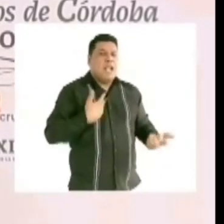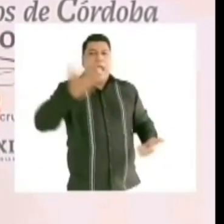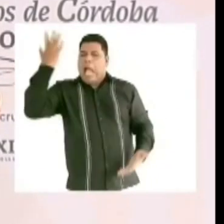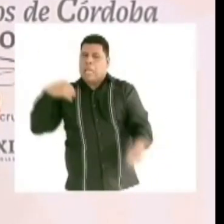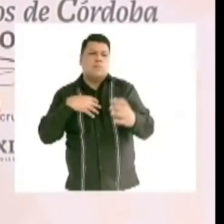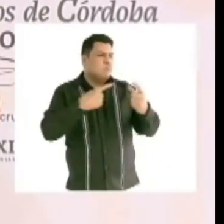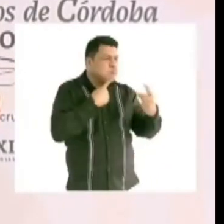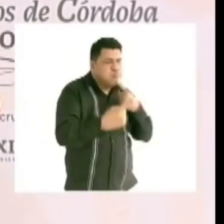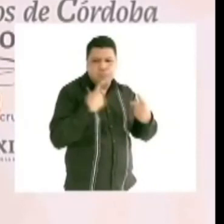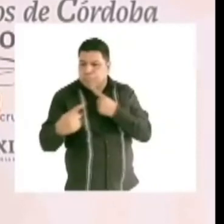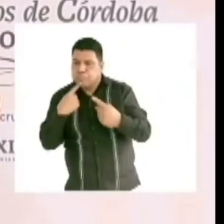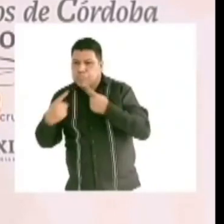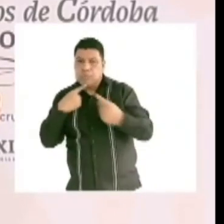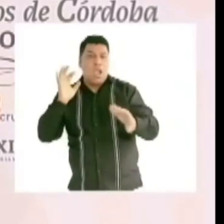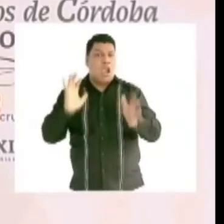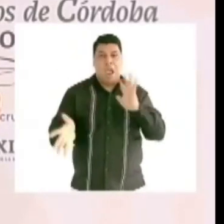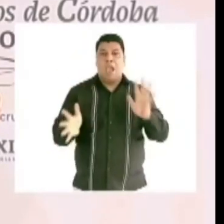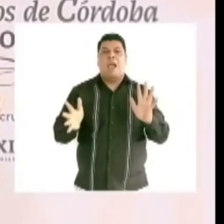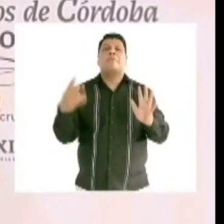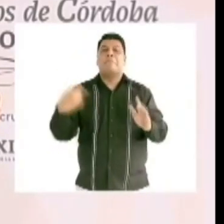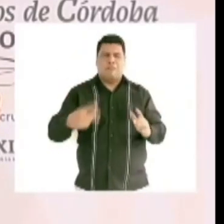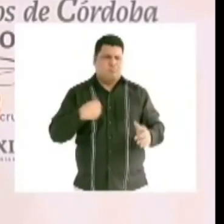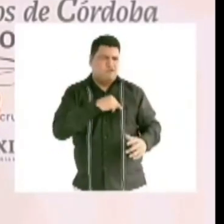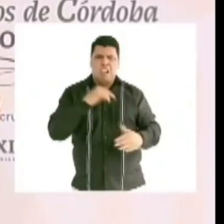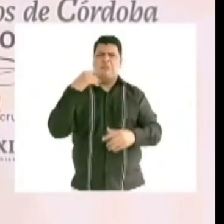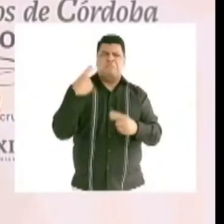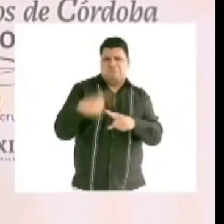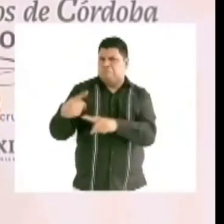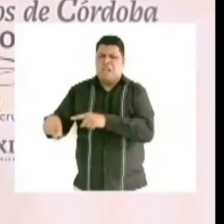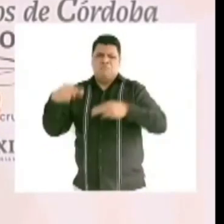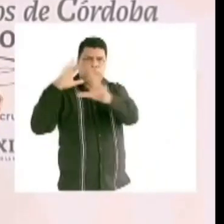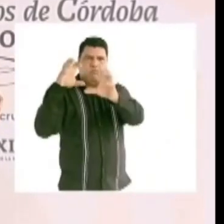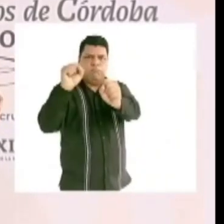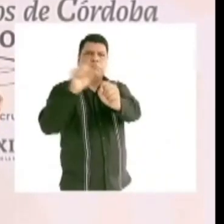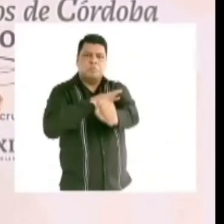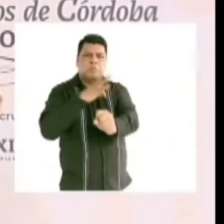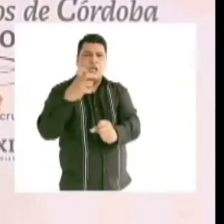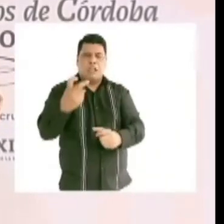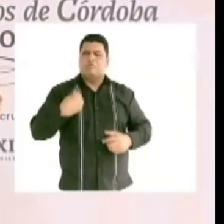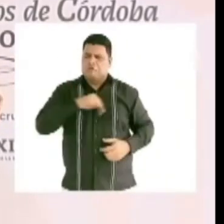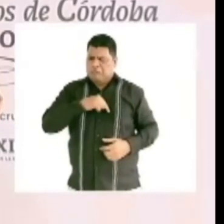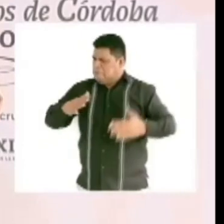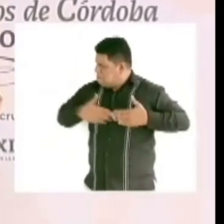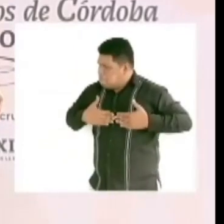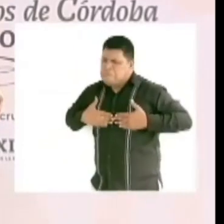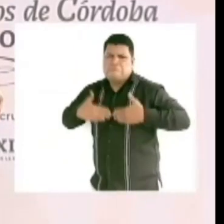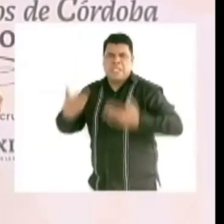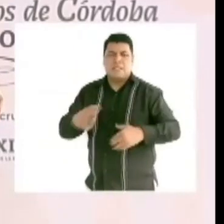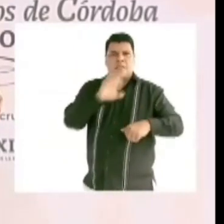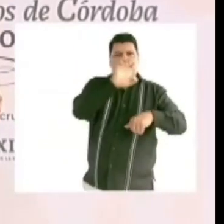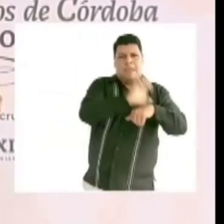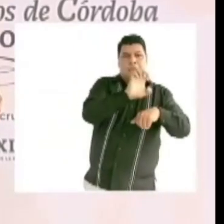conversaciones entre las delegaciones respectivas de los dos países. Confiamos que el